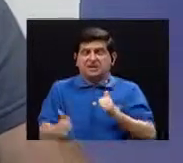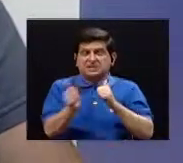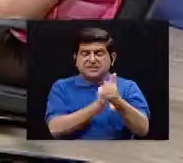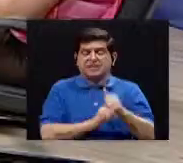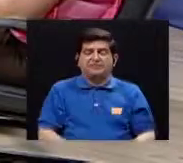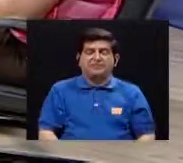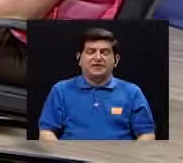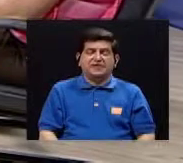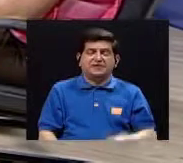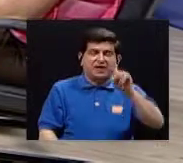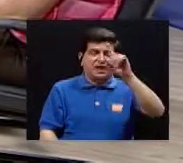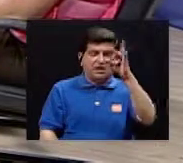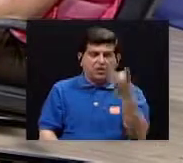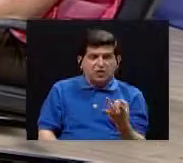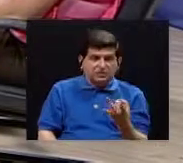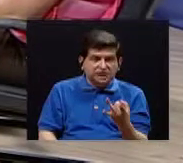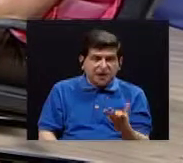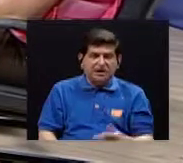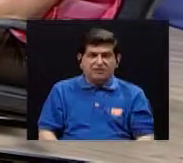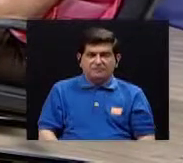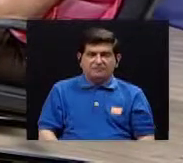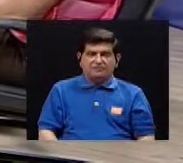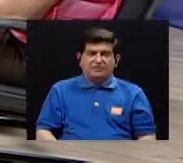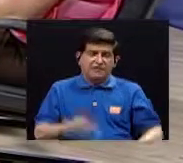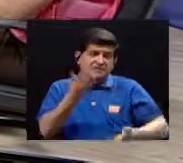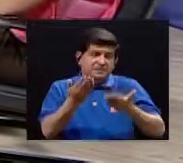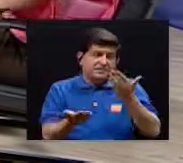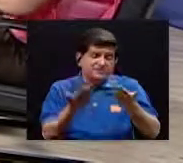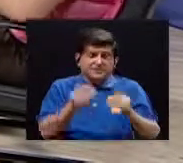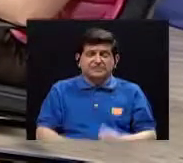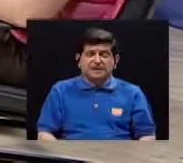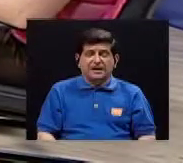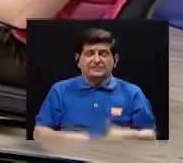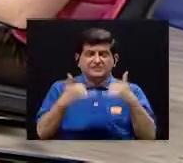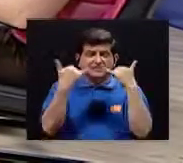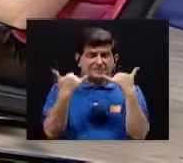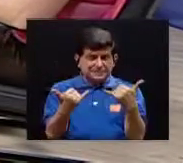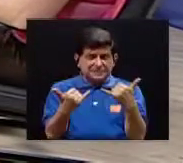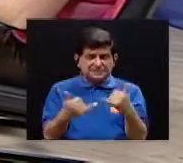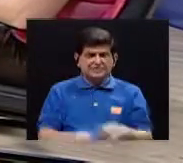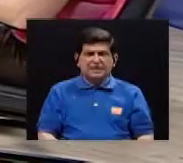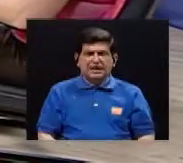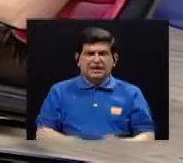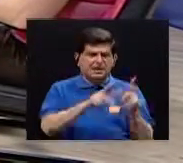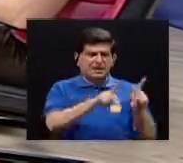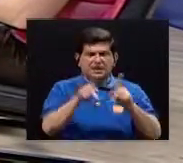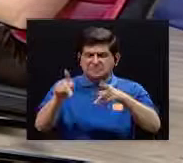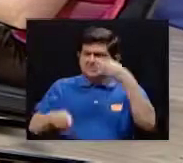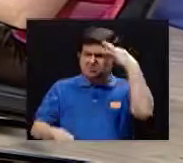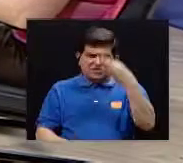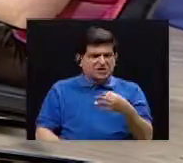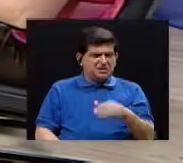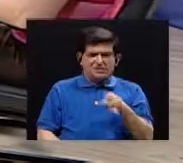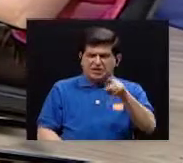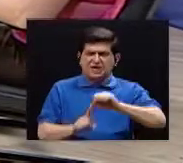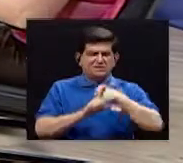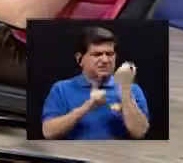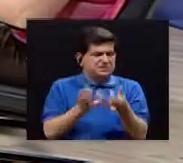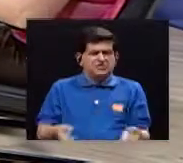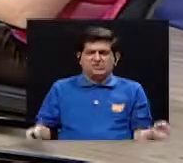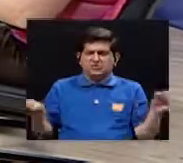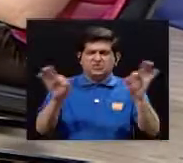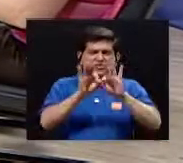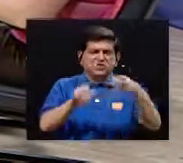gana y pasa a octavos y entonces puede ser que ya esto no sea para mucha gente nos vea como la gran